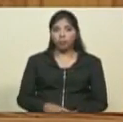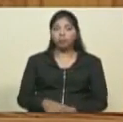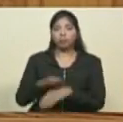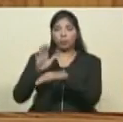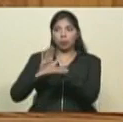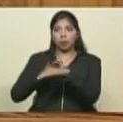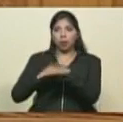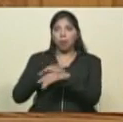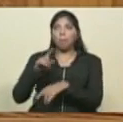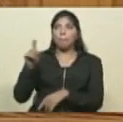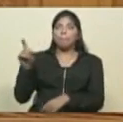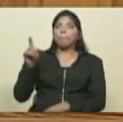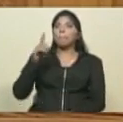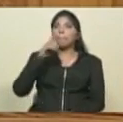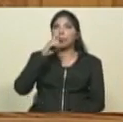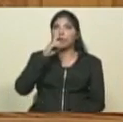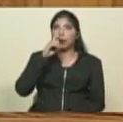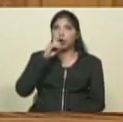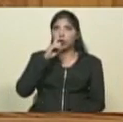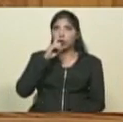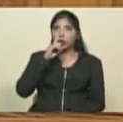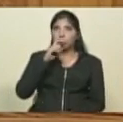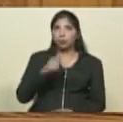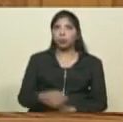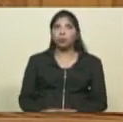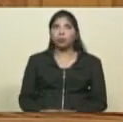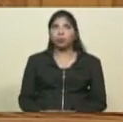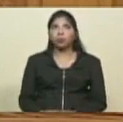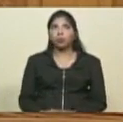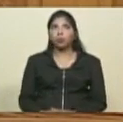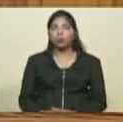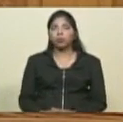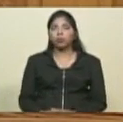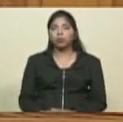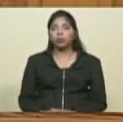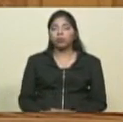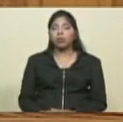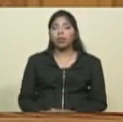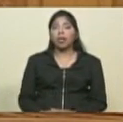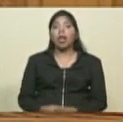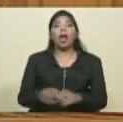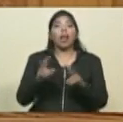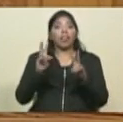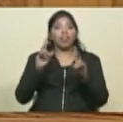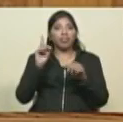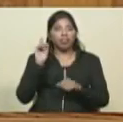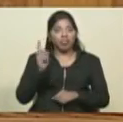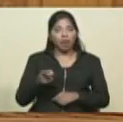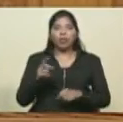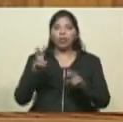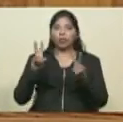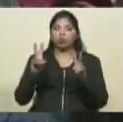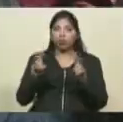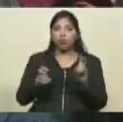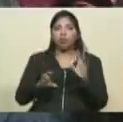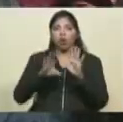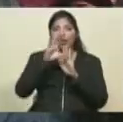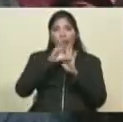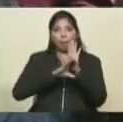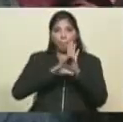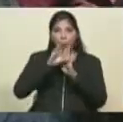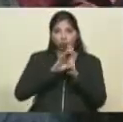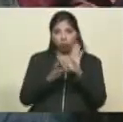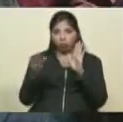la República, Nicolás Maduro Moros, el desarrollo de un capítulo dedicado a la juventud para el nuevo texto